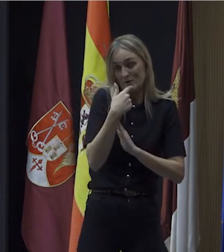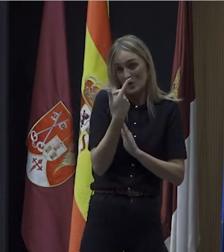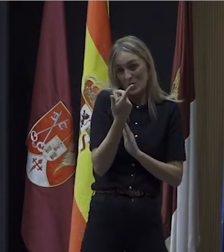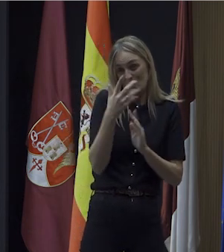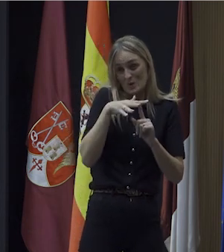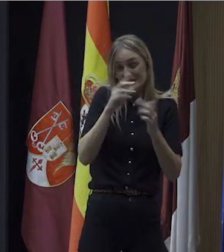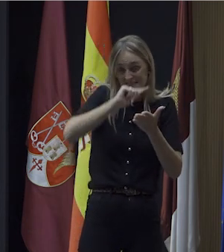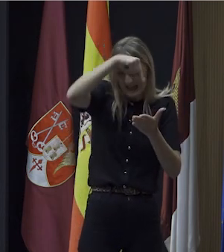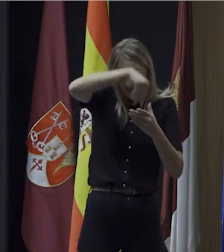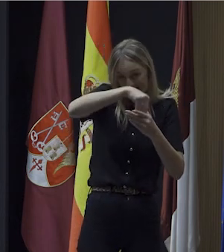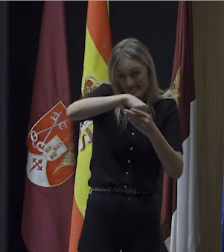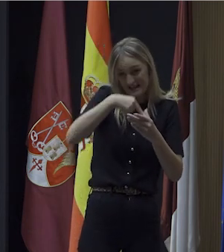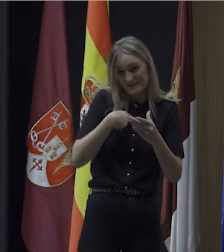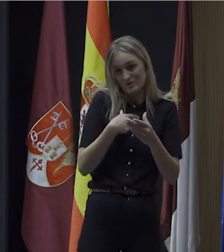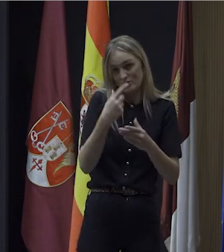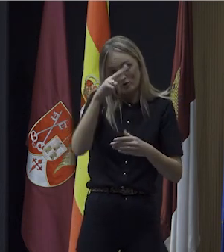Gracias.